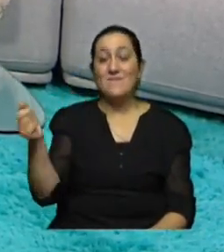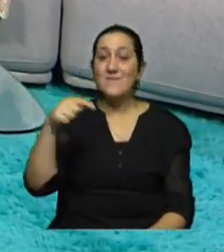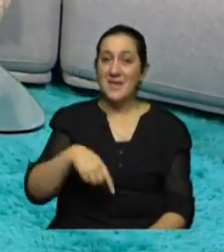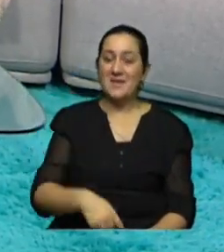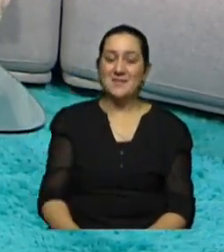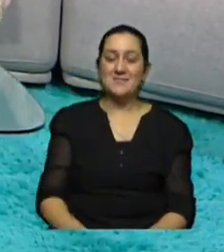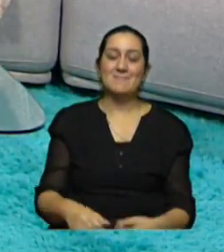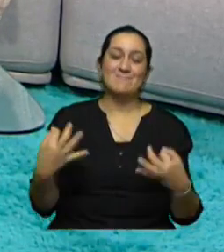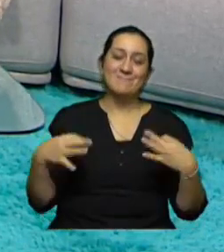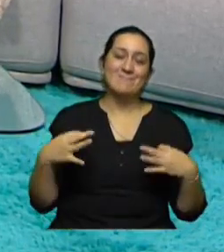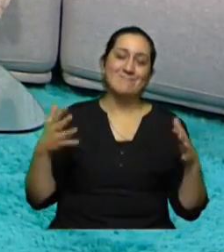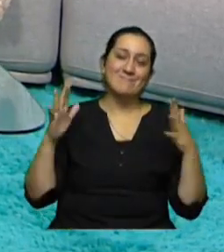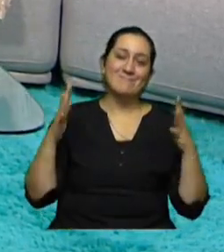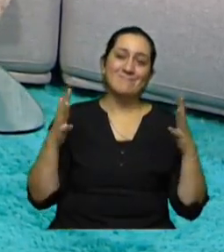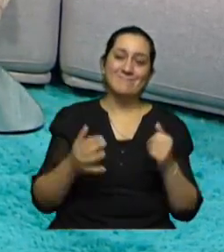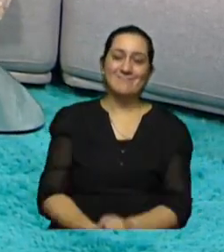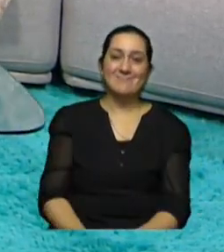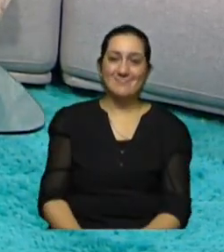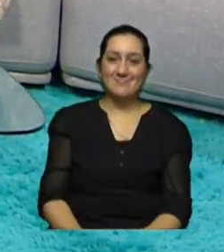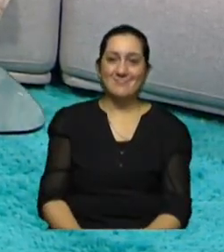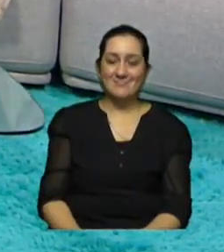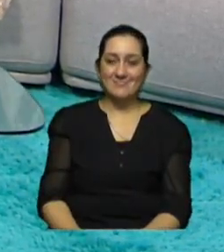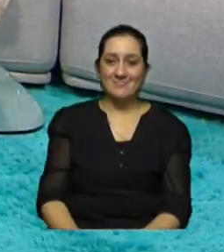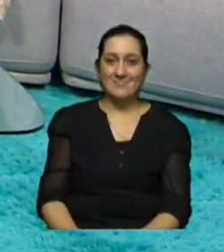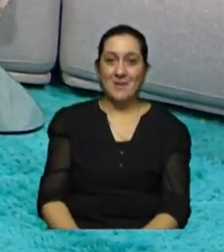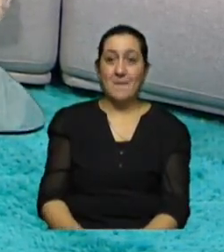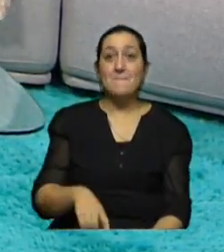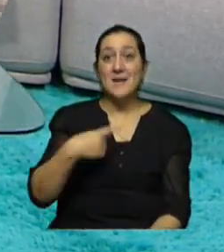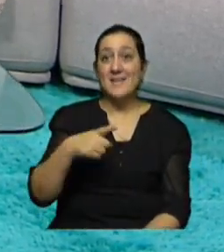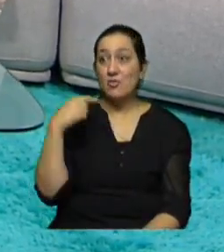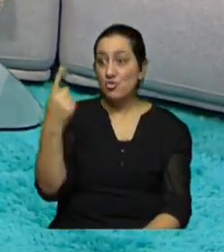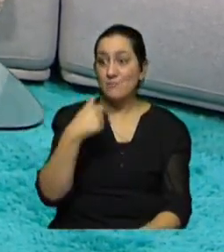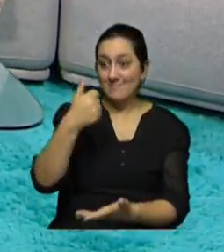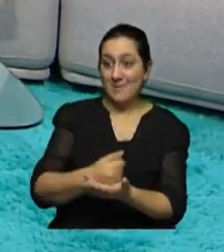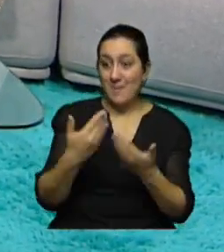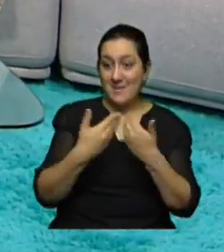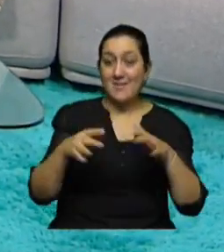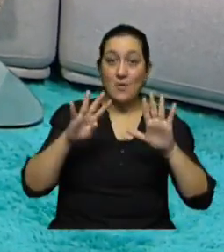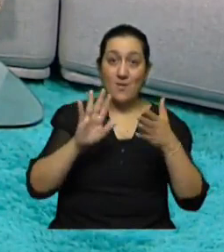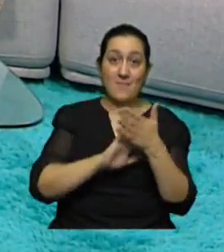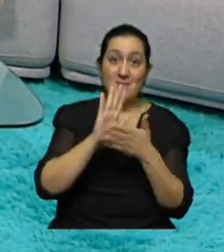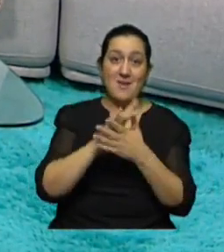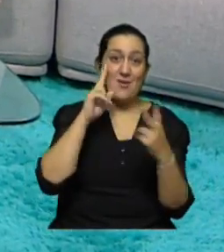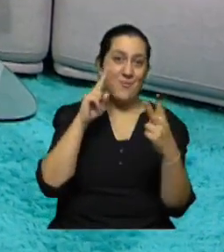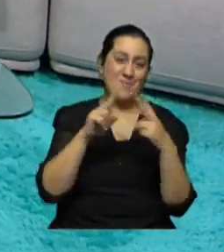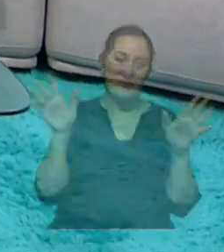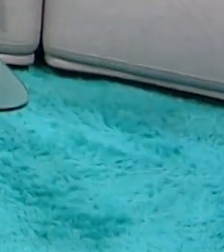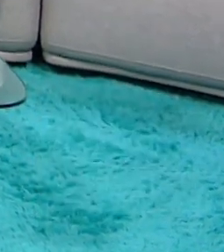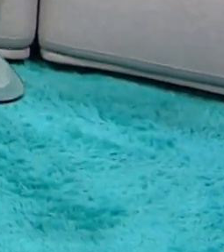Muy bien. Bueno, no puede faltar. Mañana estamos todos acá. A partir ya de las 9 de la mañana. Estamos ansiosos. Nos vemos mañana.